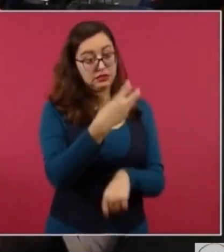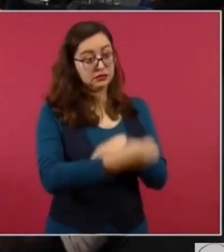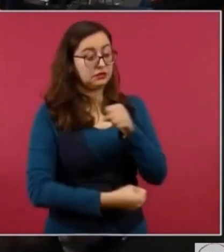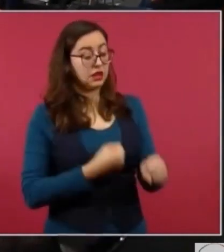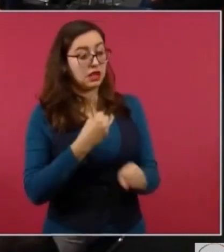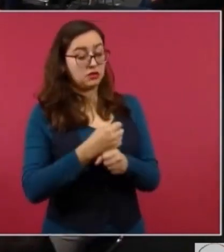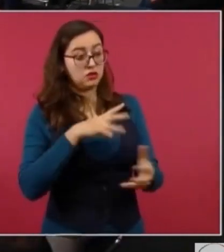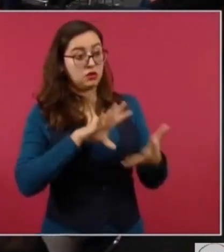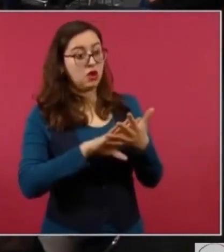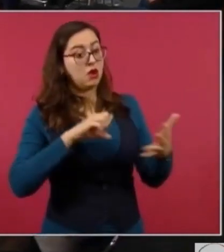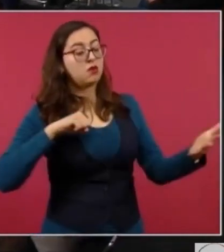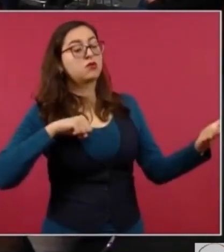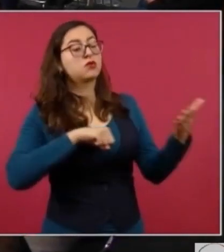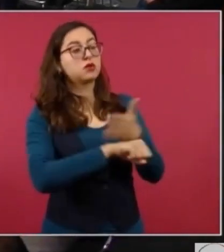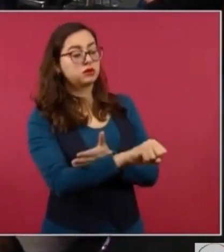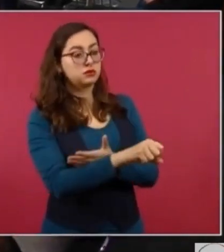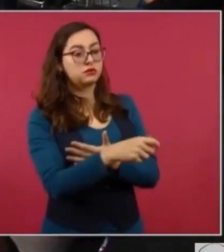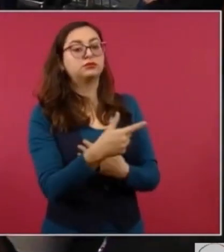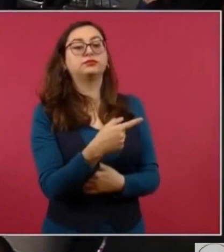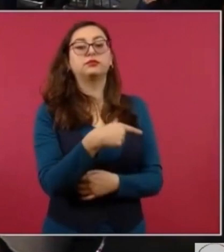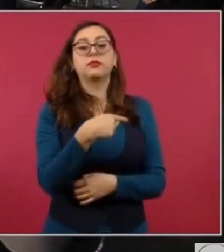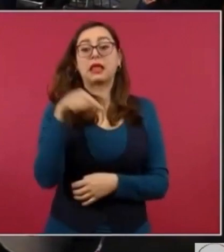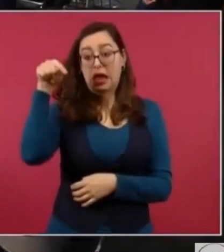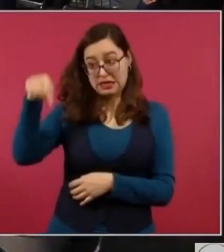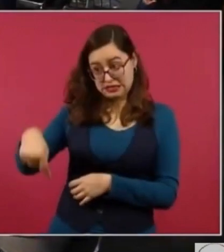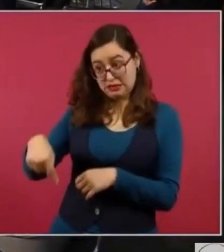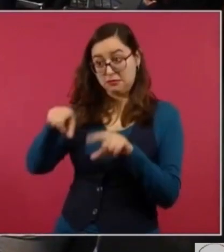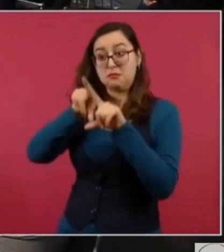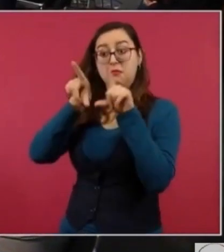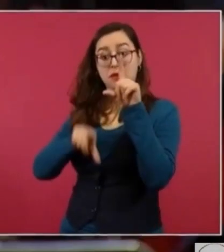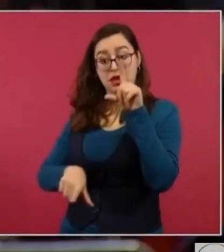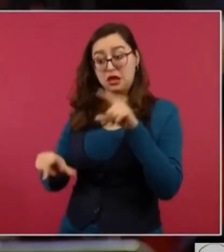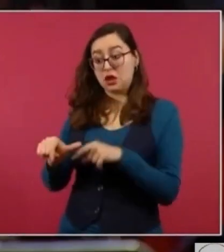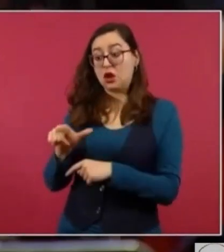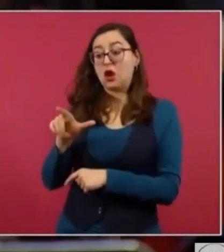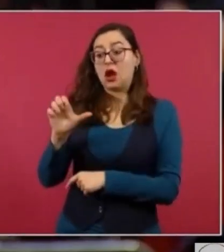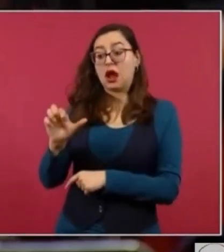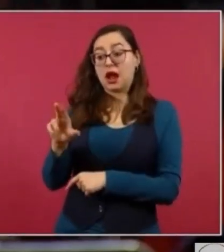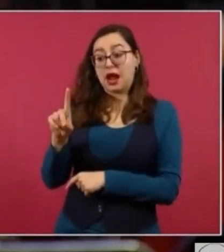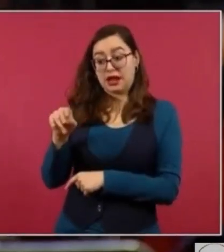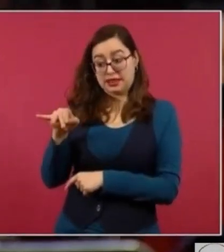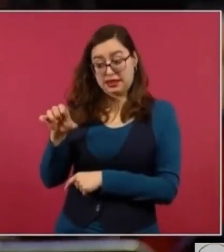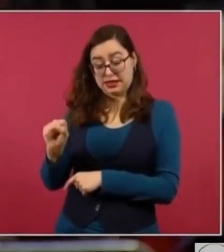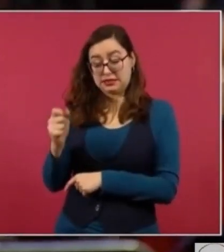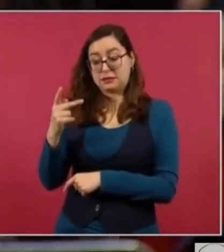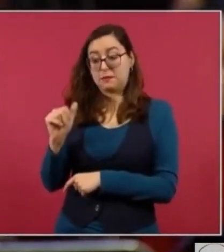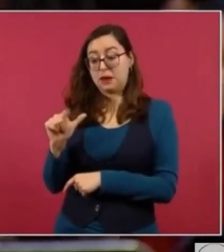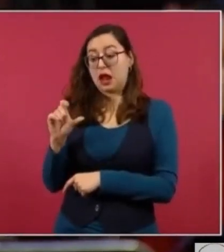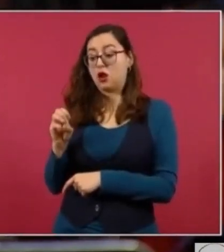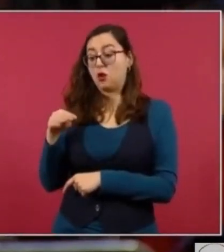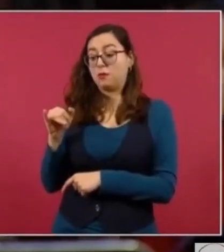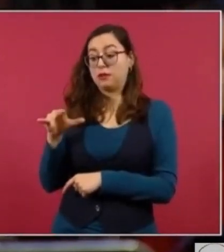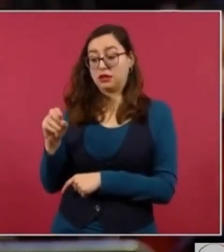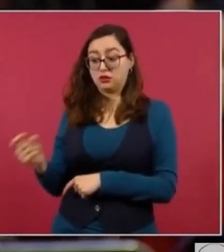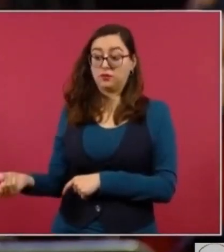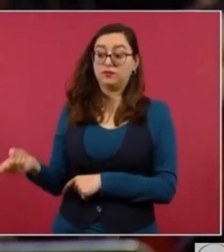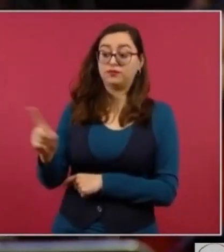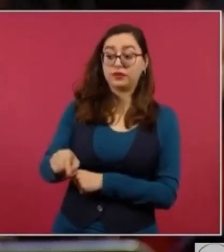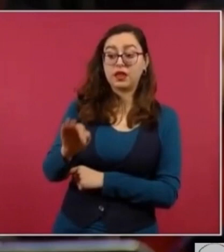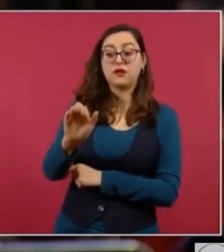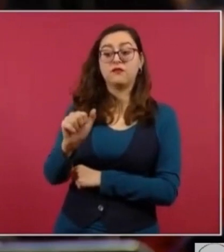y también si en el caso de Luis Cárdenas Palomino y de Facundo Rosas, que eran colaboradores